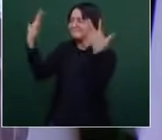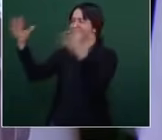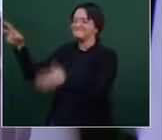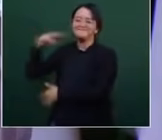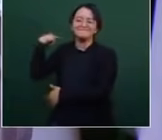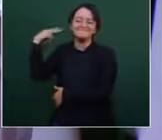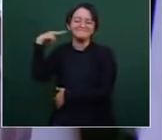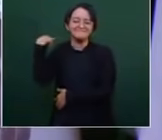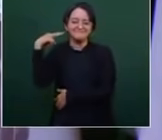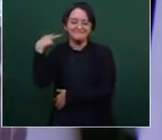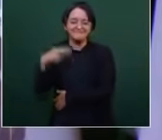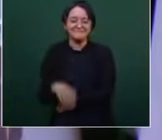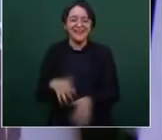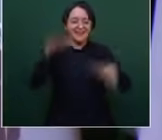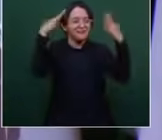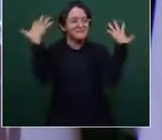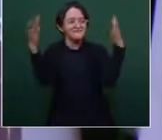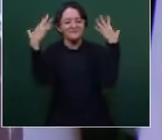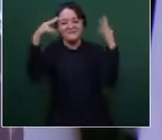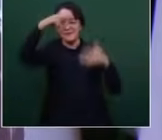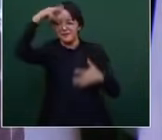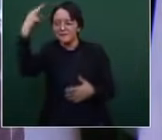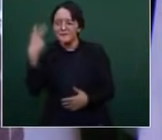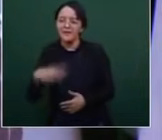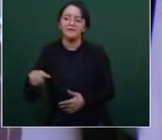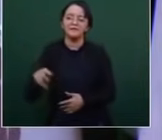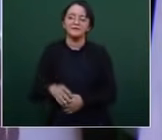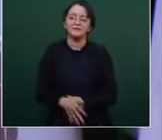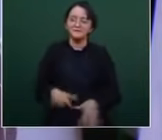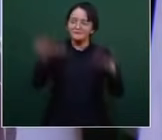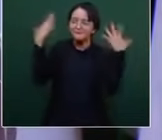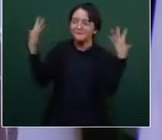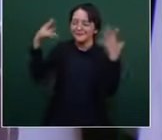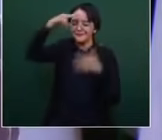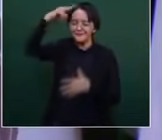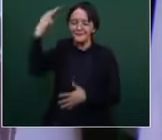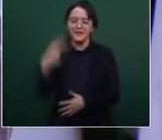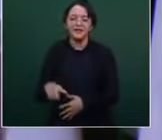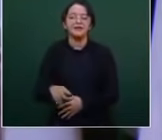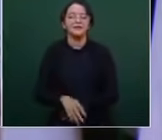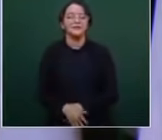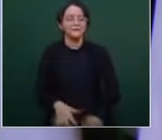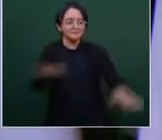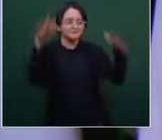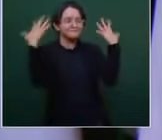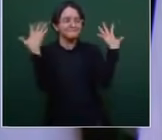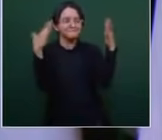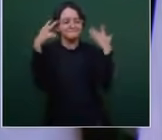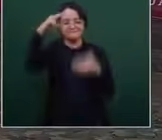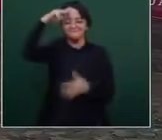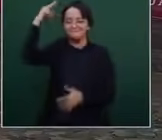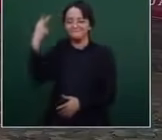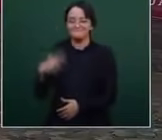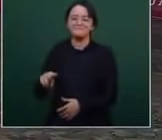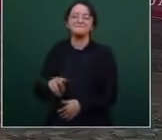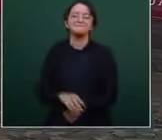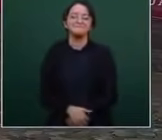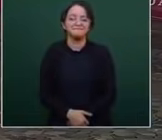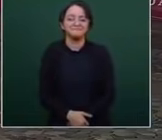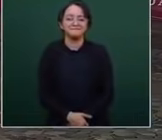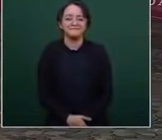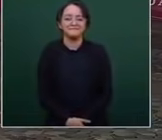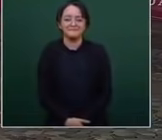Veracruz! ¡Viva, ¡Viva México! ¡Viva! ¡Viva México! ¡Viva, ¡Viva México! ¡Viva!